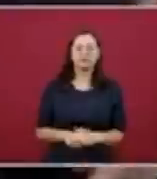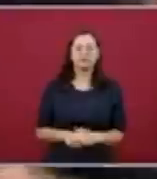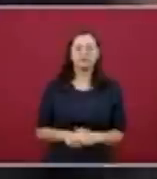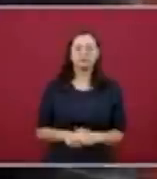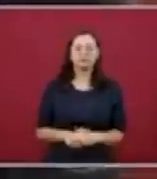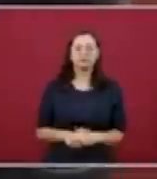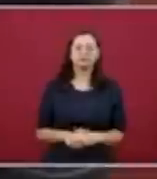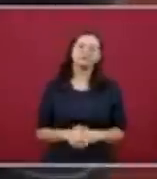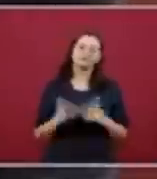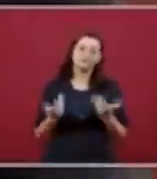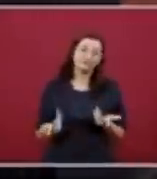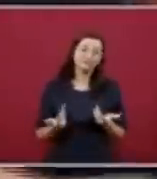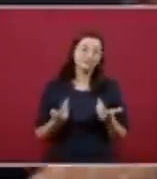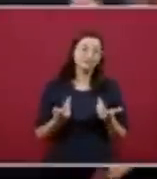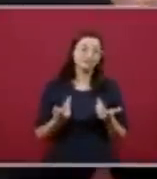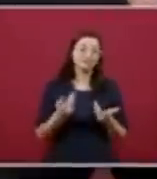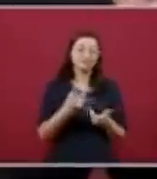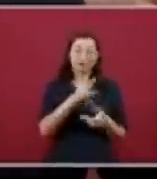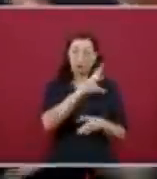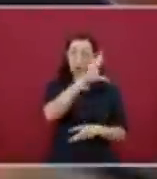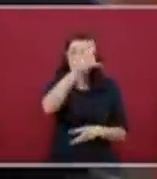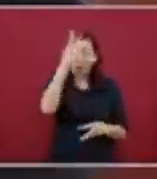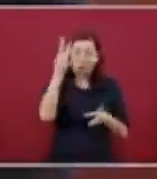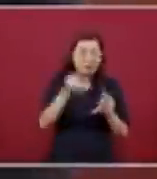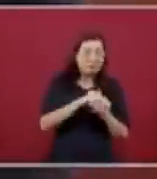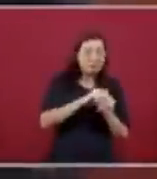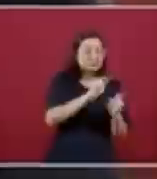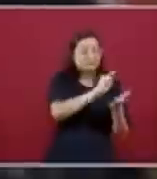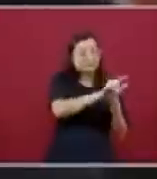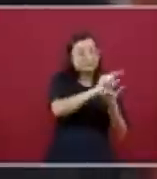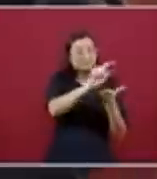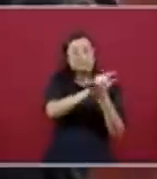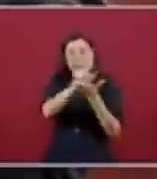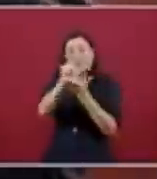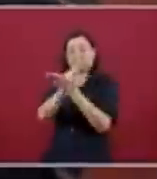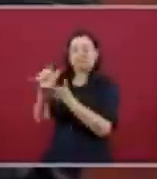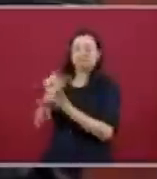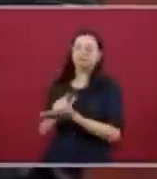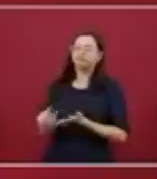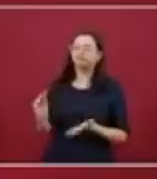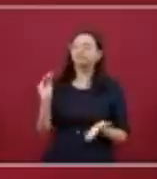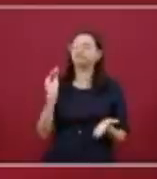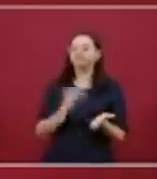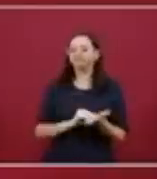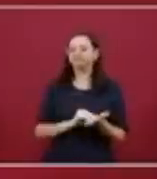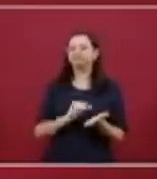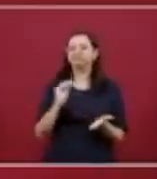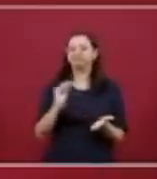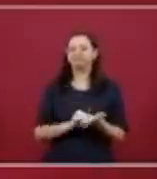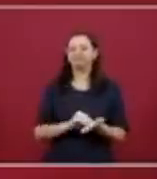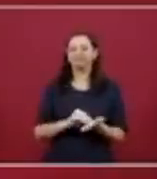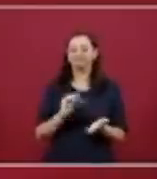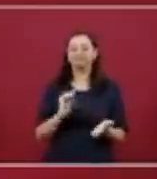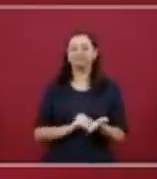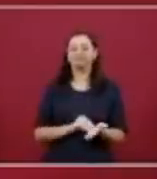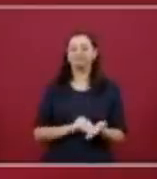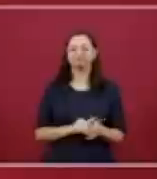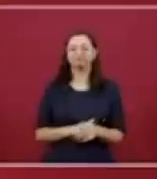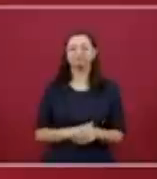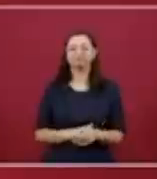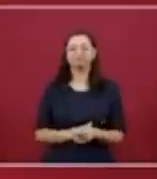estamos limpiando y sí, el compromiso que nadie que tenga